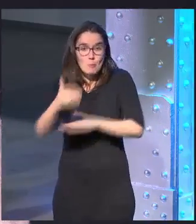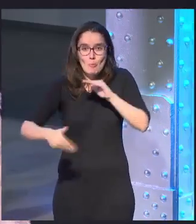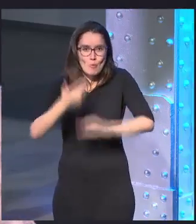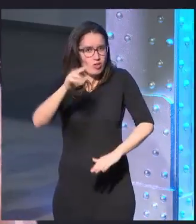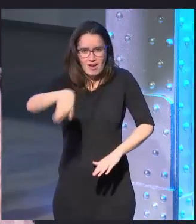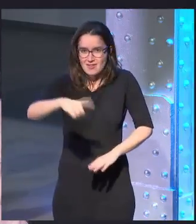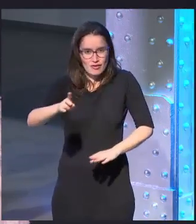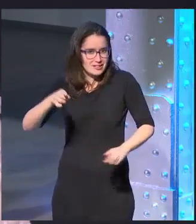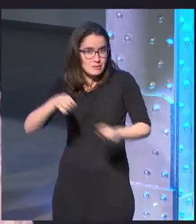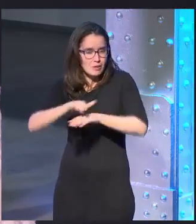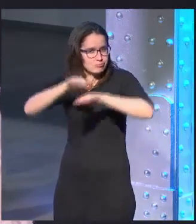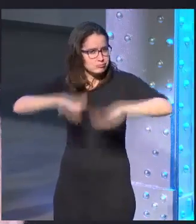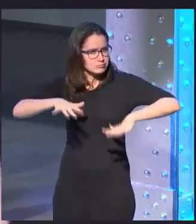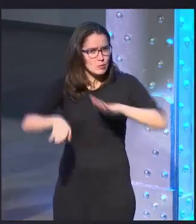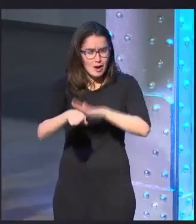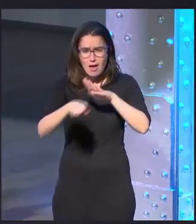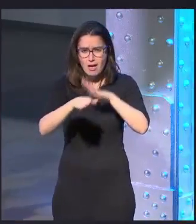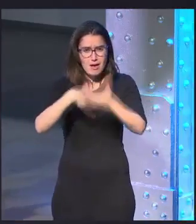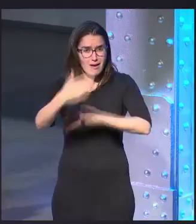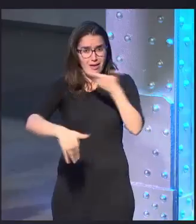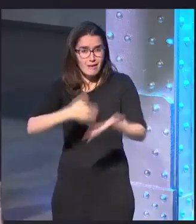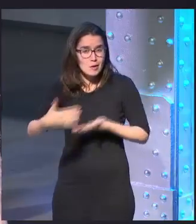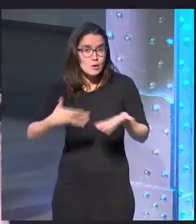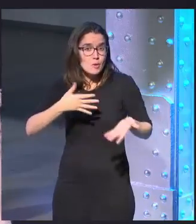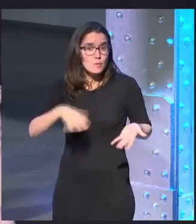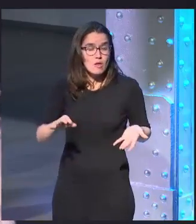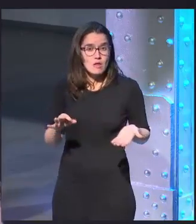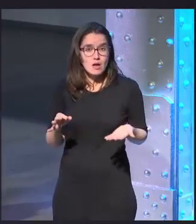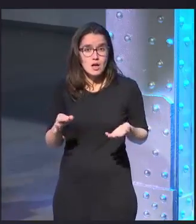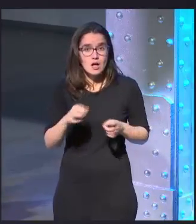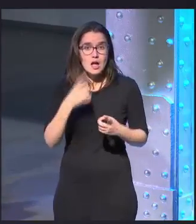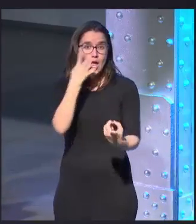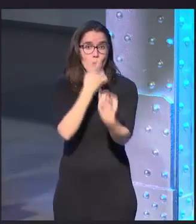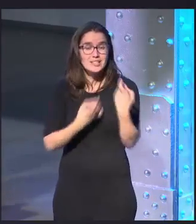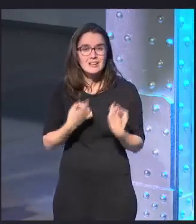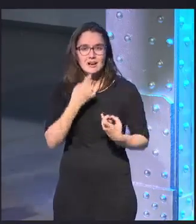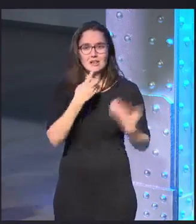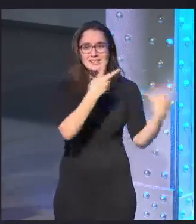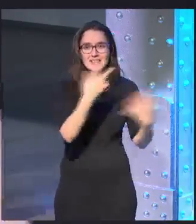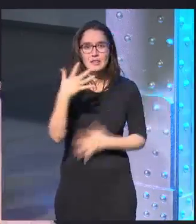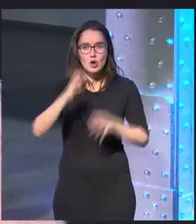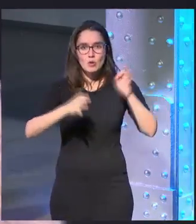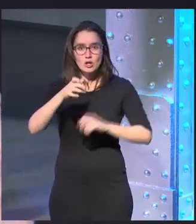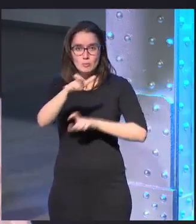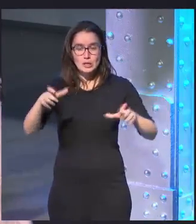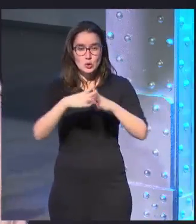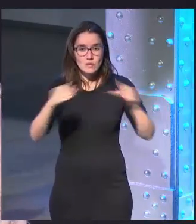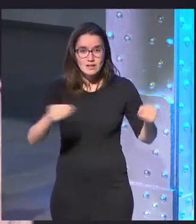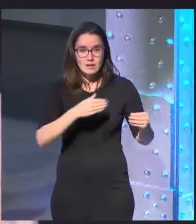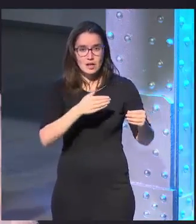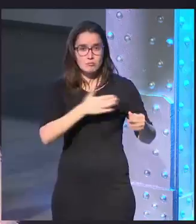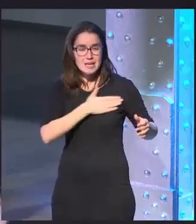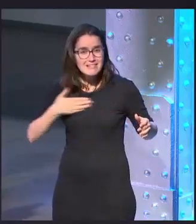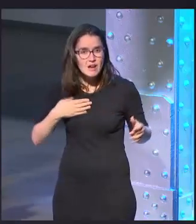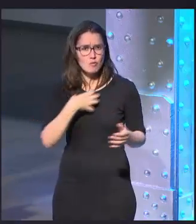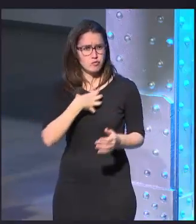moda, está para quedarse. No podemos seguir teniendo encuestas en las que el 75% de los universitarios siguen queriendo